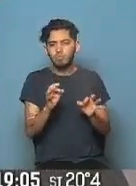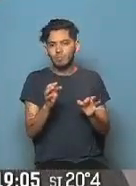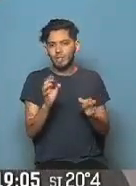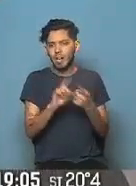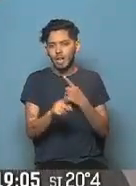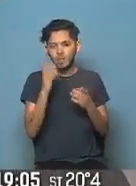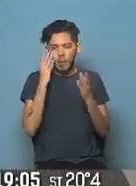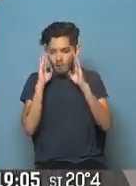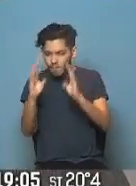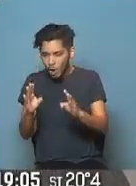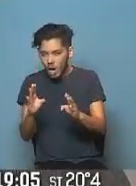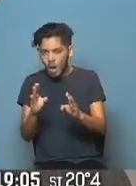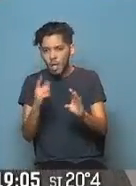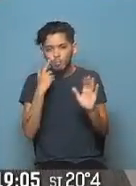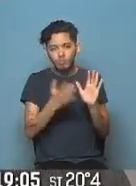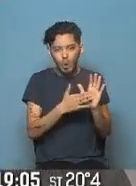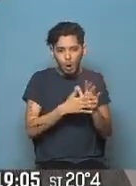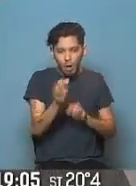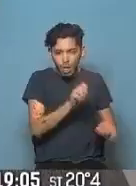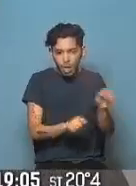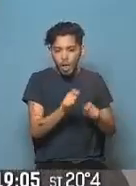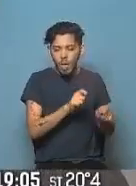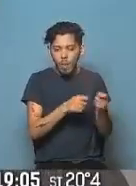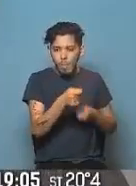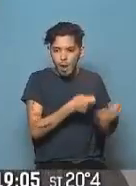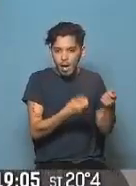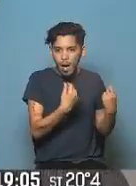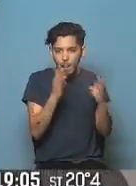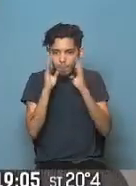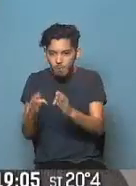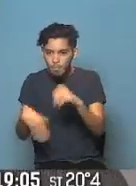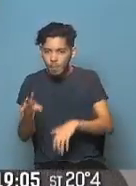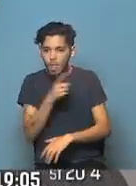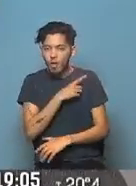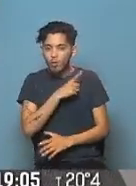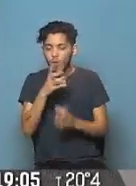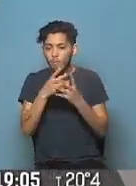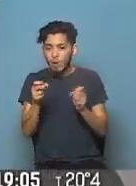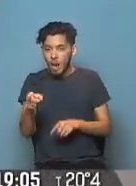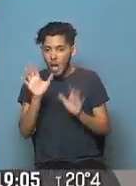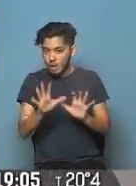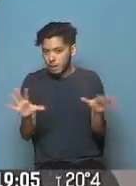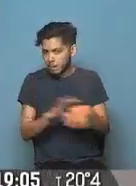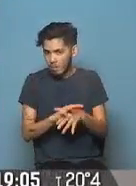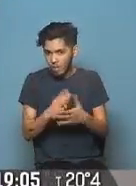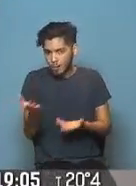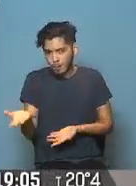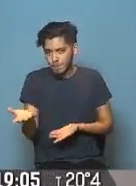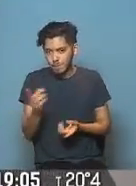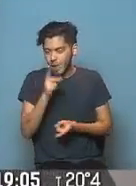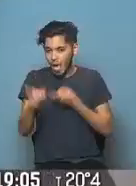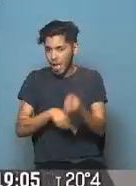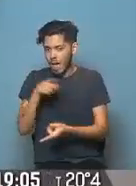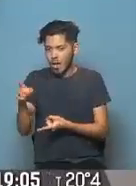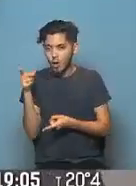y direccionada terminase donde terminó, ¿no? Está claro que nosotros defendemos el Poder